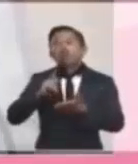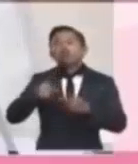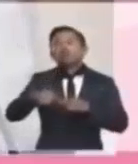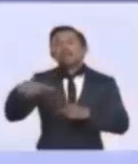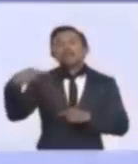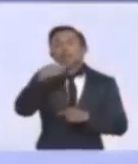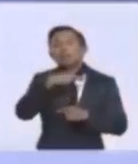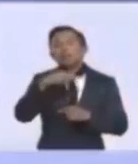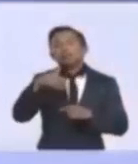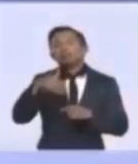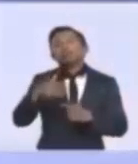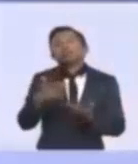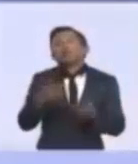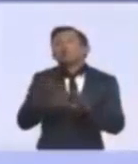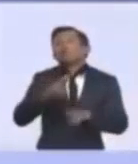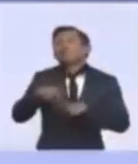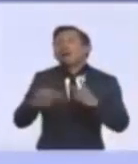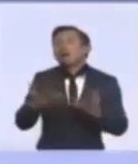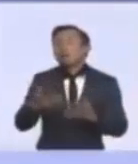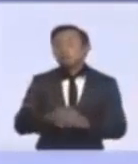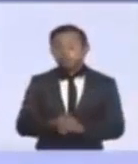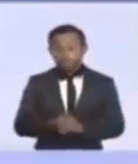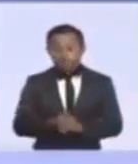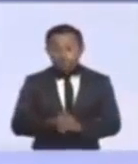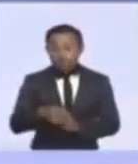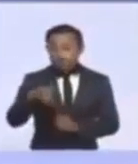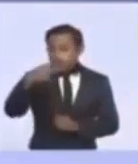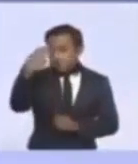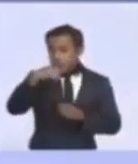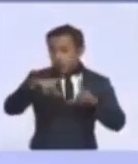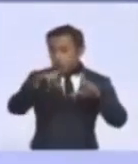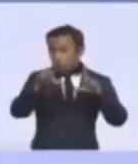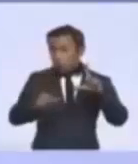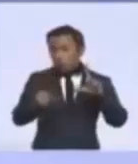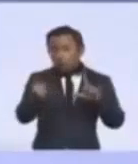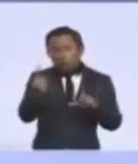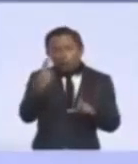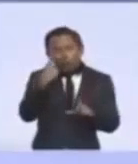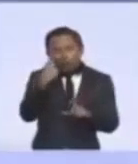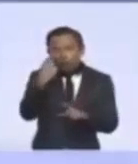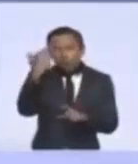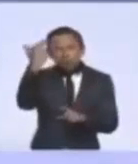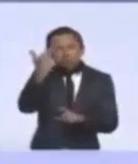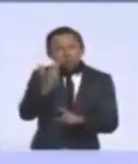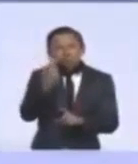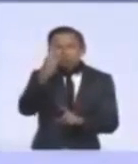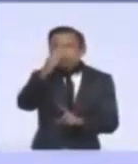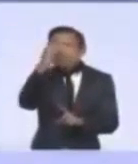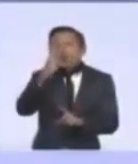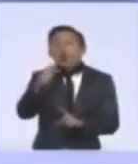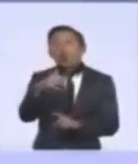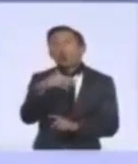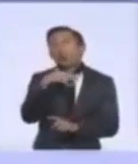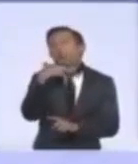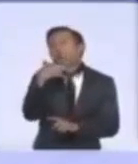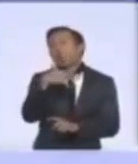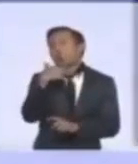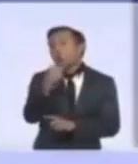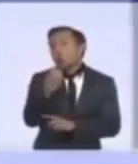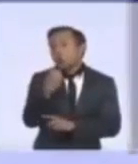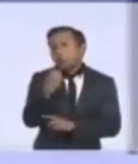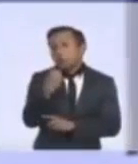las declaraciones de los candidatos. Fue algo, no sé cómo lo vio usted, pero fue o está haciendo ser campaña con